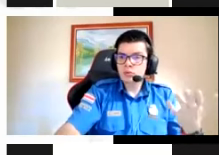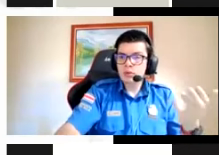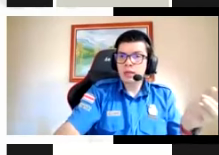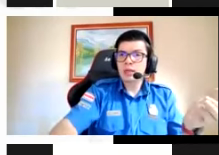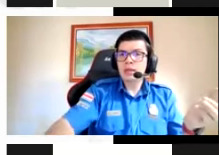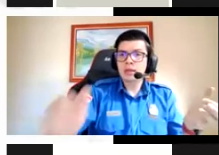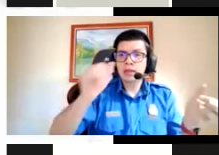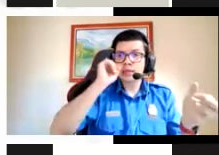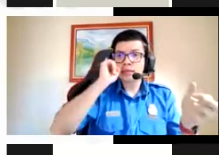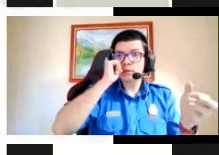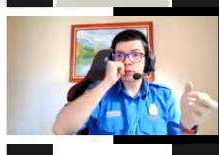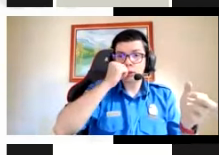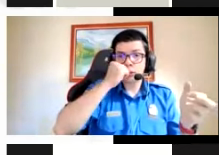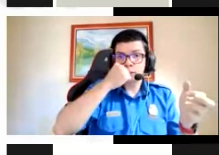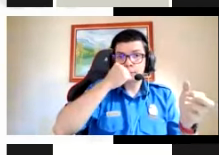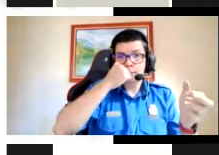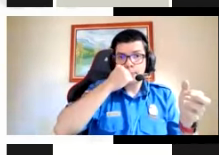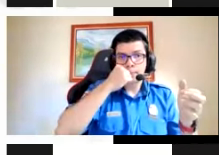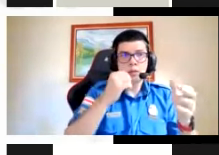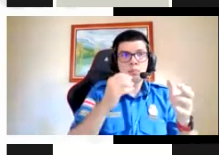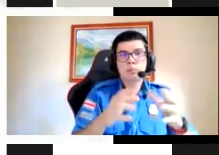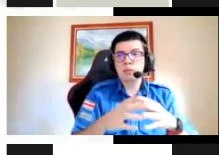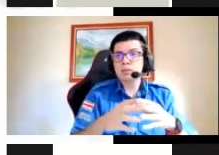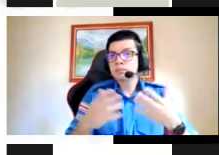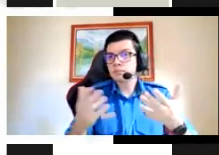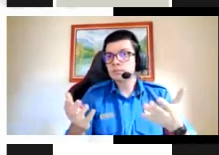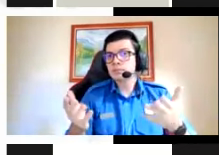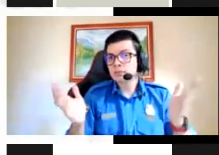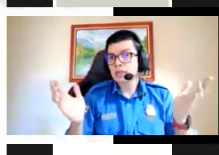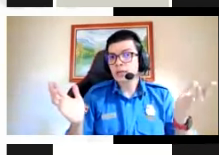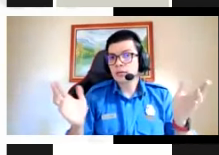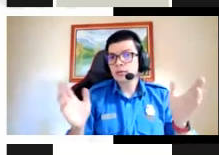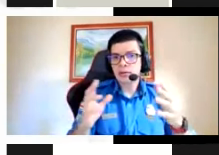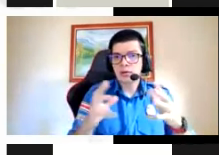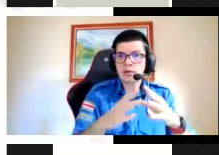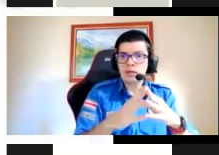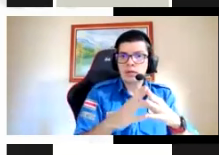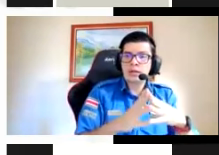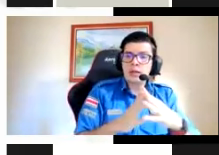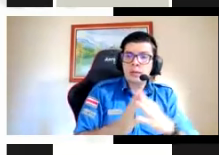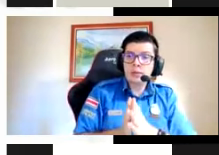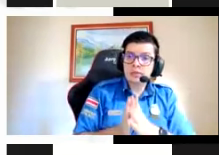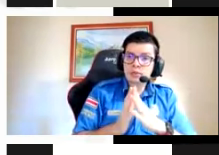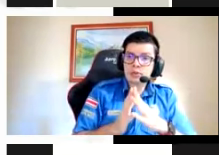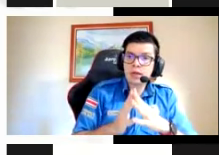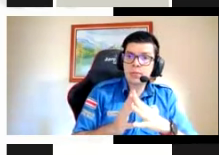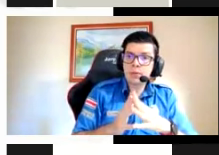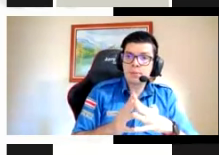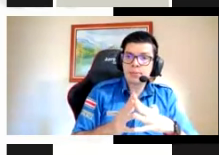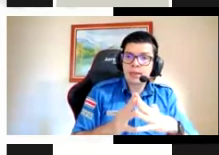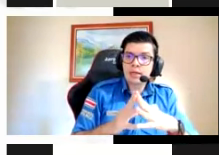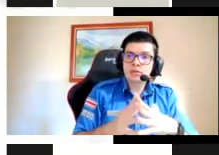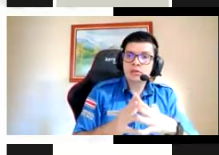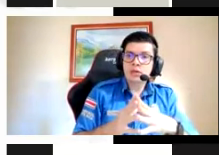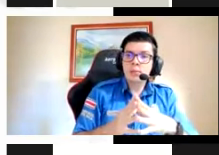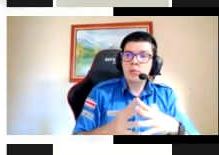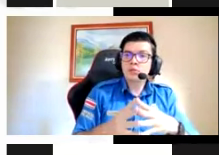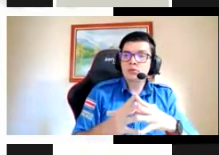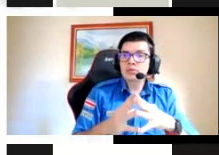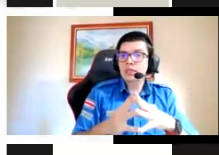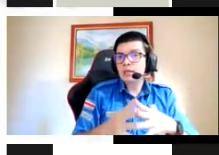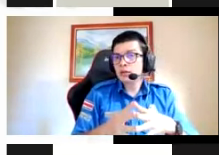común tener estas condiciones? Sí, pues sí, ¿ok? Veamos este otro ejemplo. Este otro